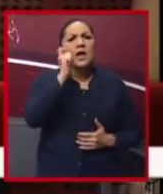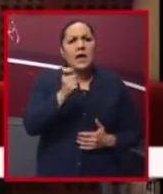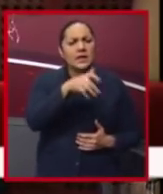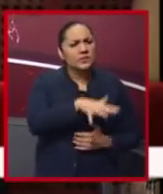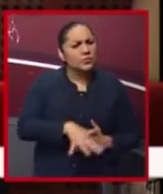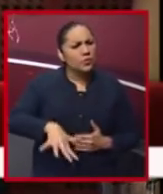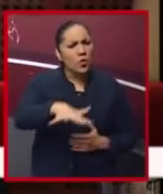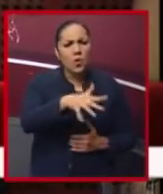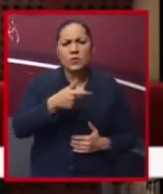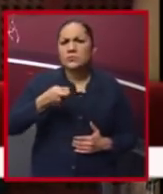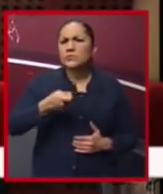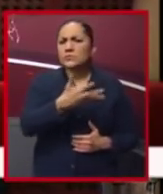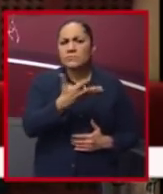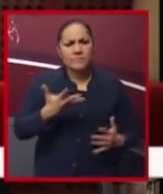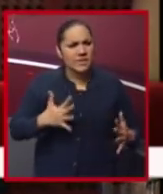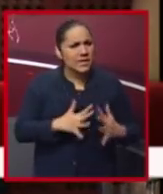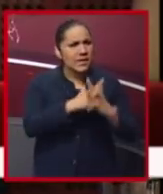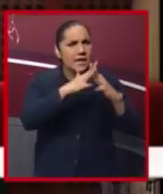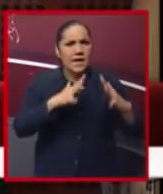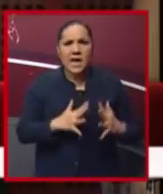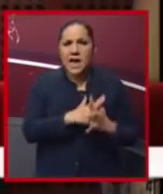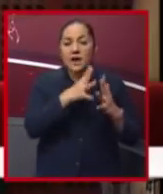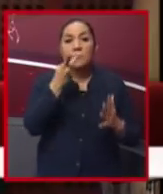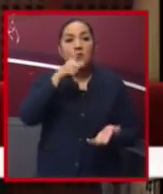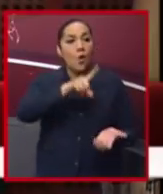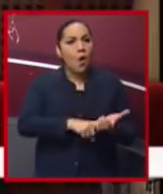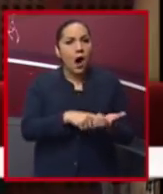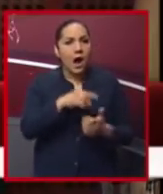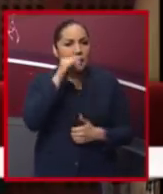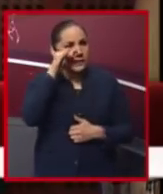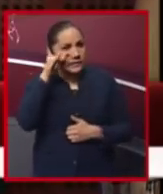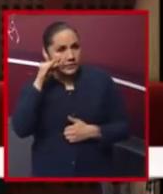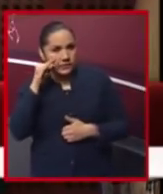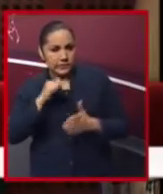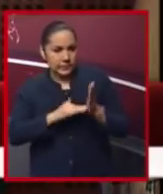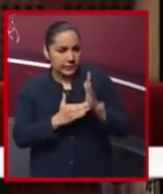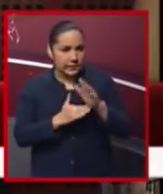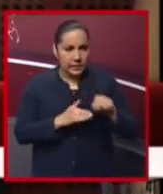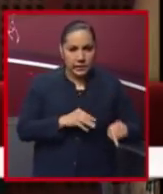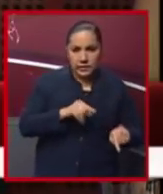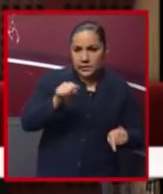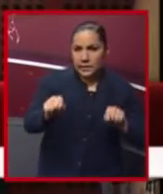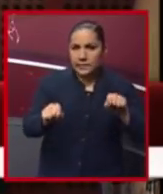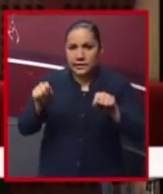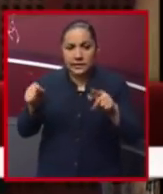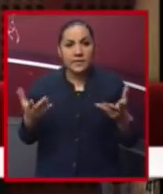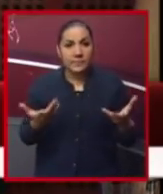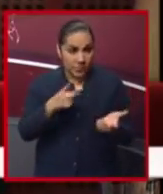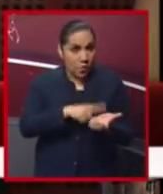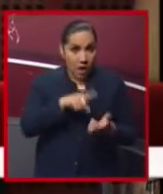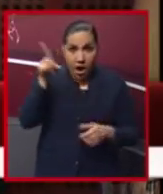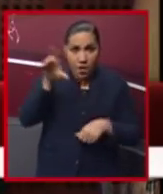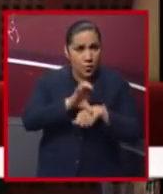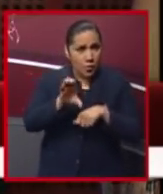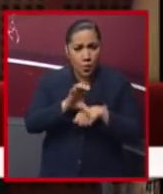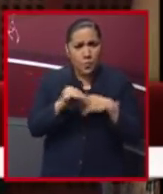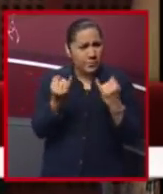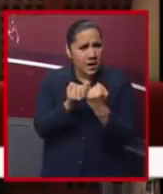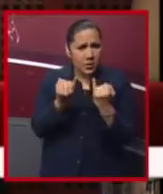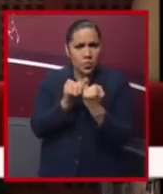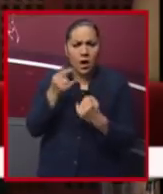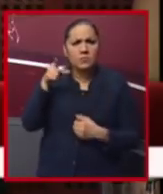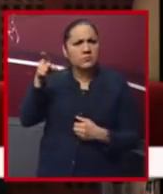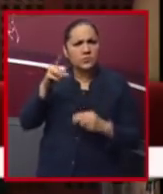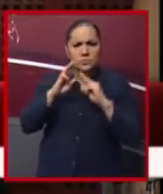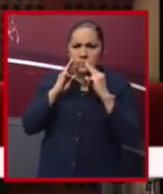el narcotráfico, luego llamada contra el crimen organizado. Tan falsos los